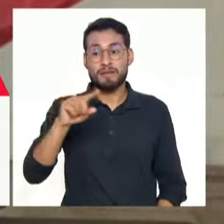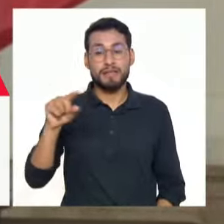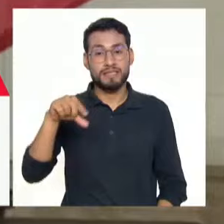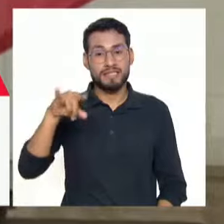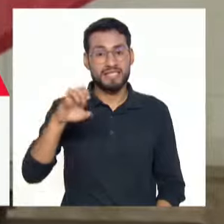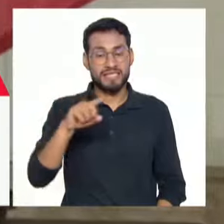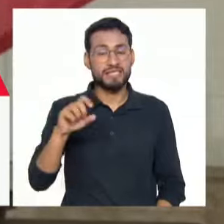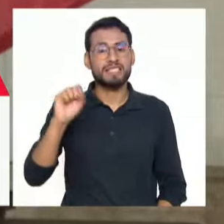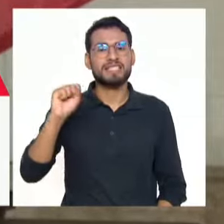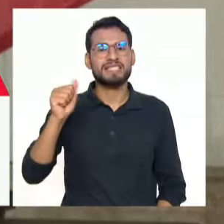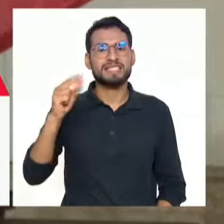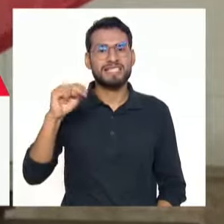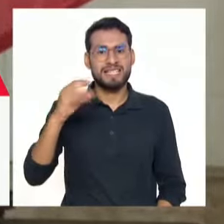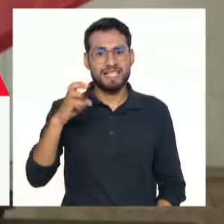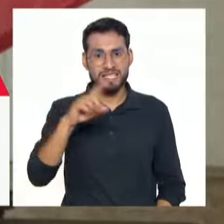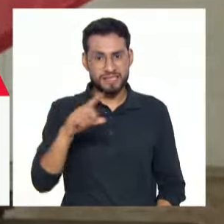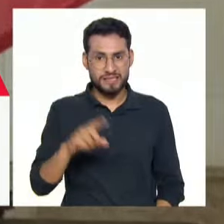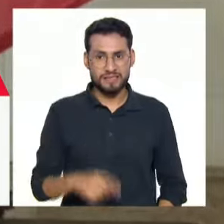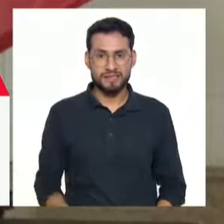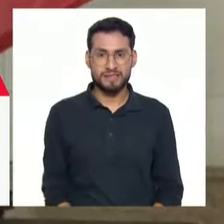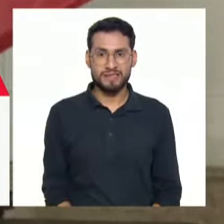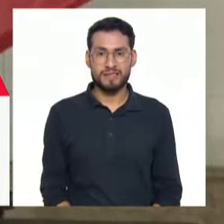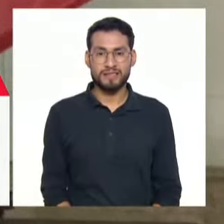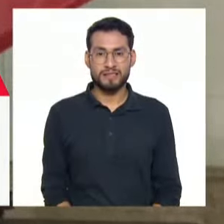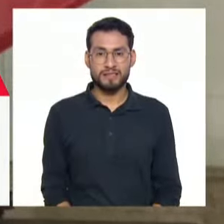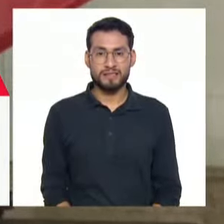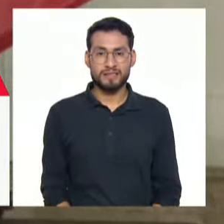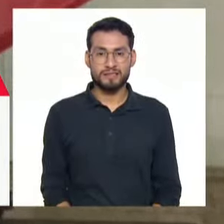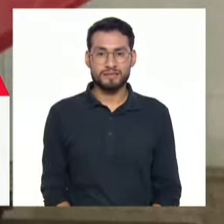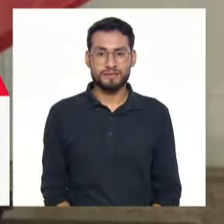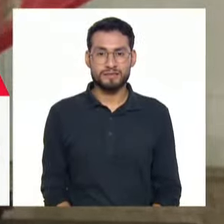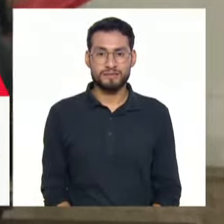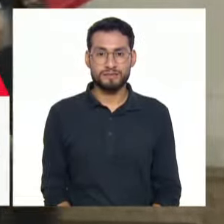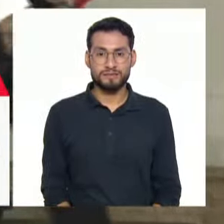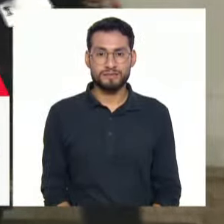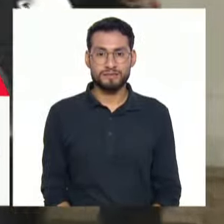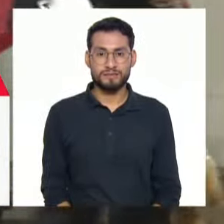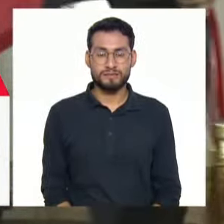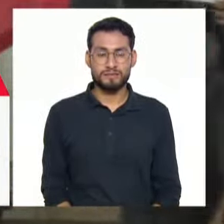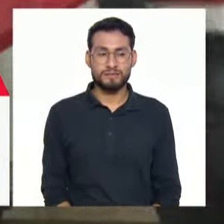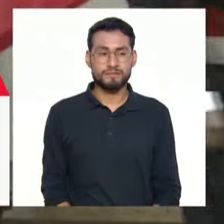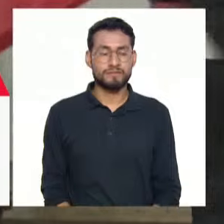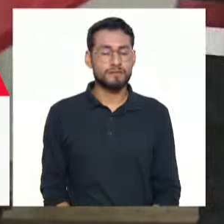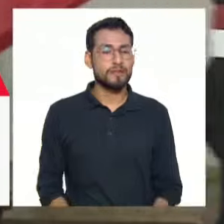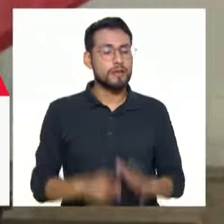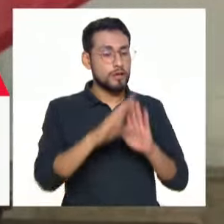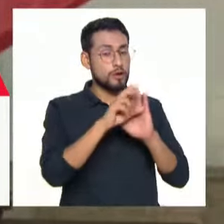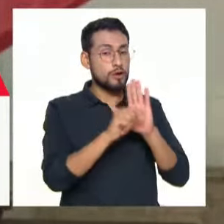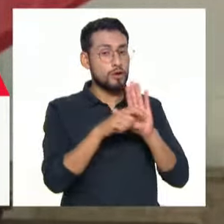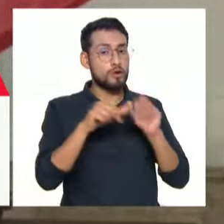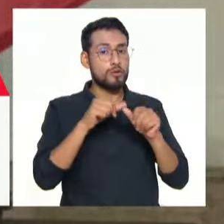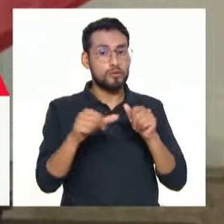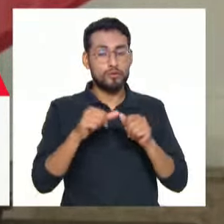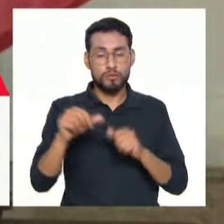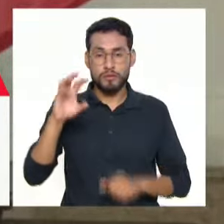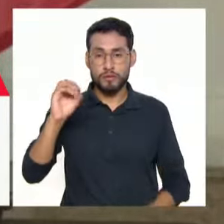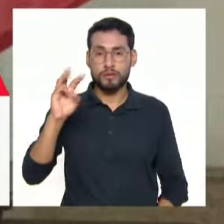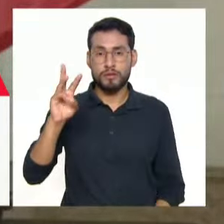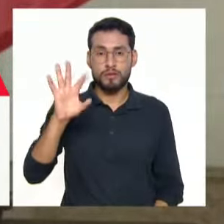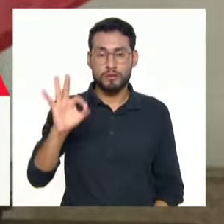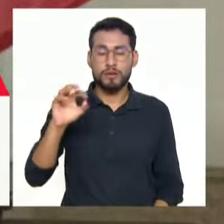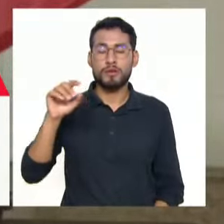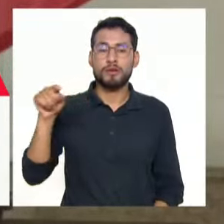Sánchez. Resolución Suprema número